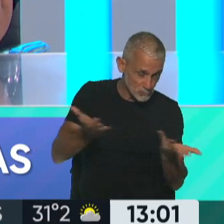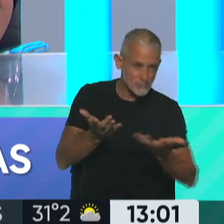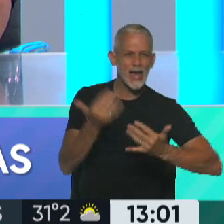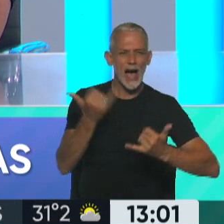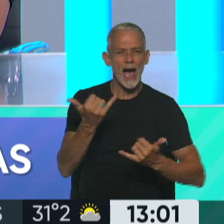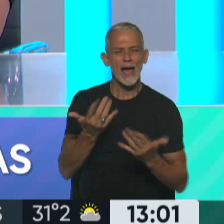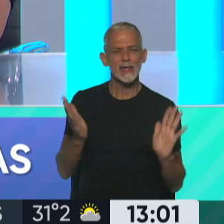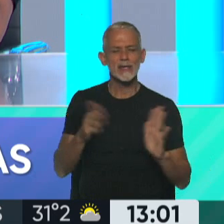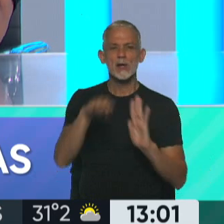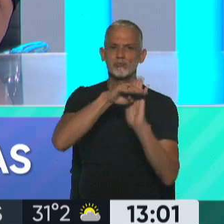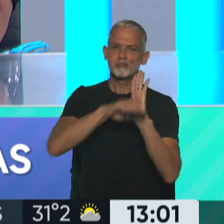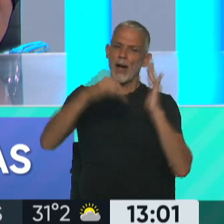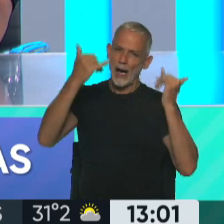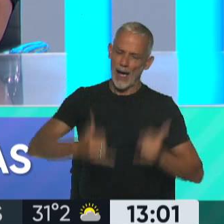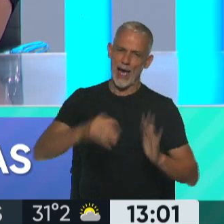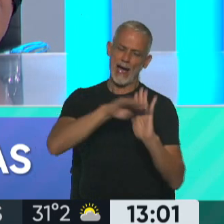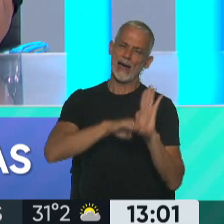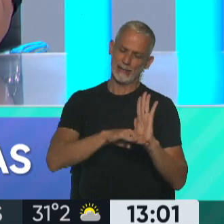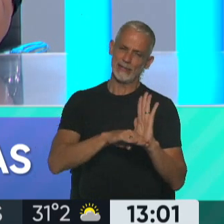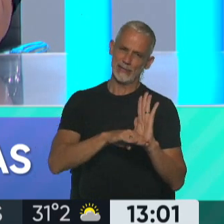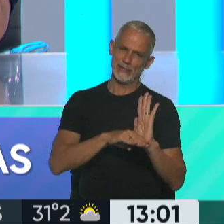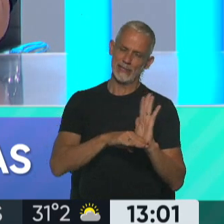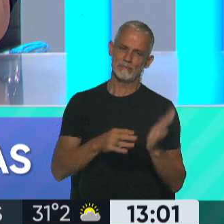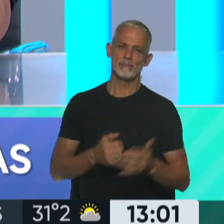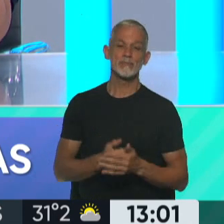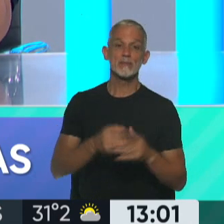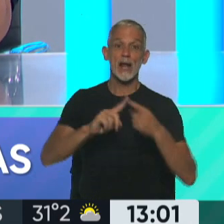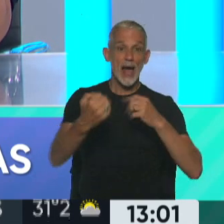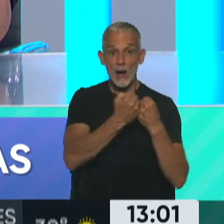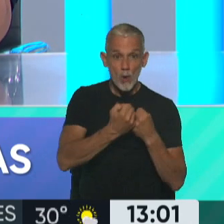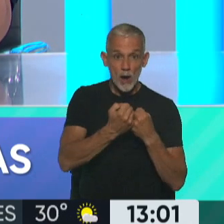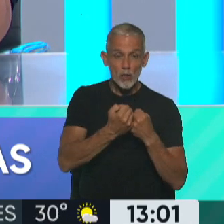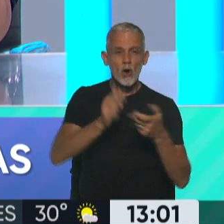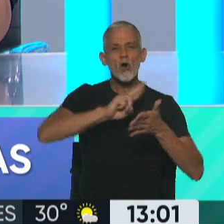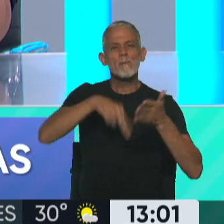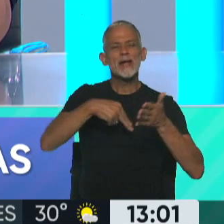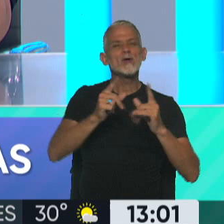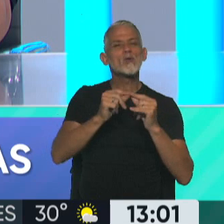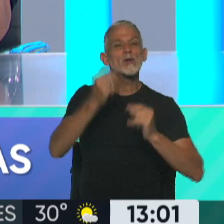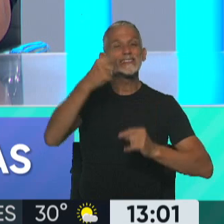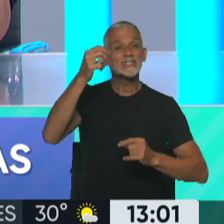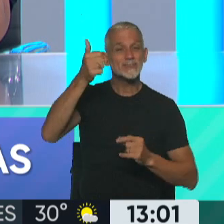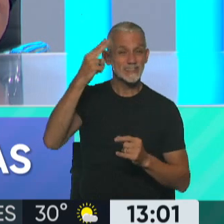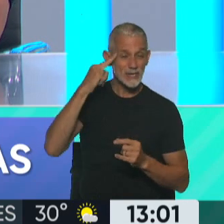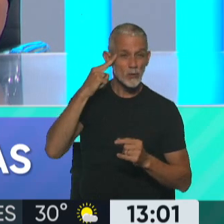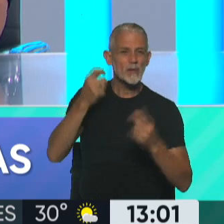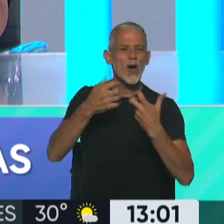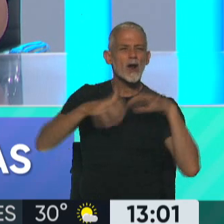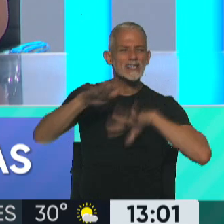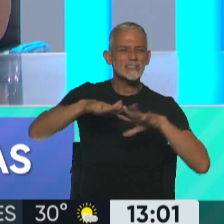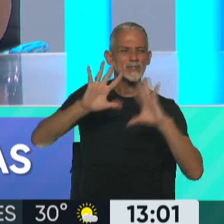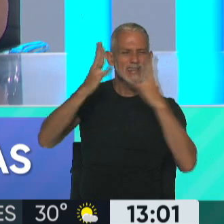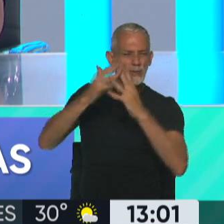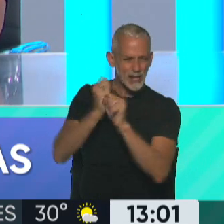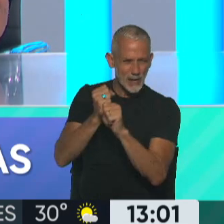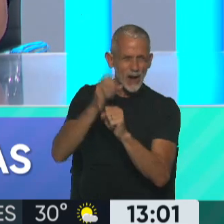una amplia normativa que es, decíamos, el tratado, convenio 169 de la OIT. Los estados tienen la